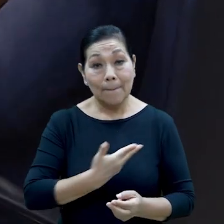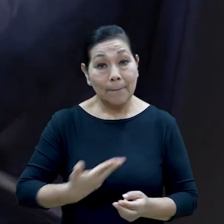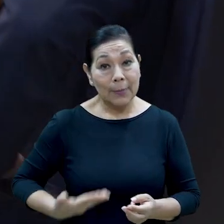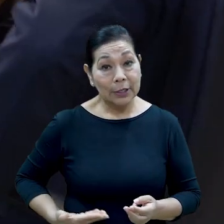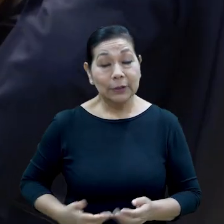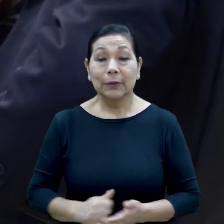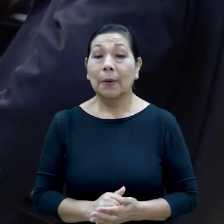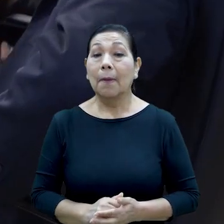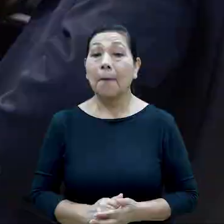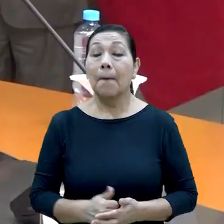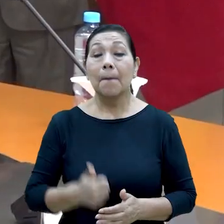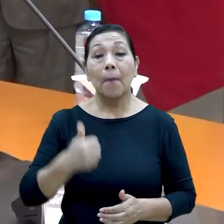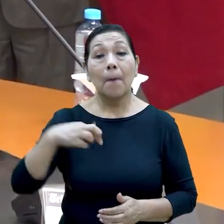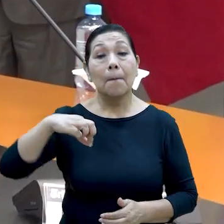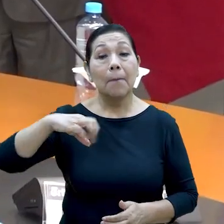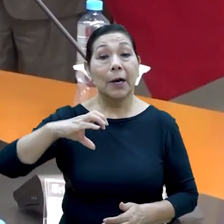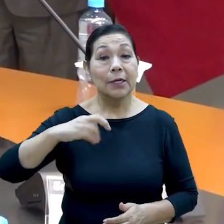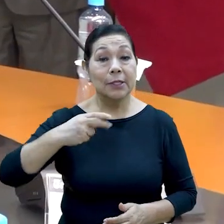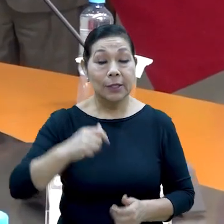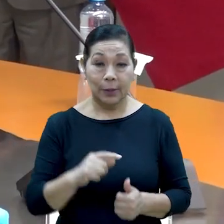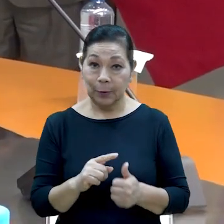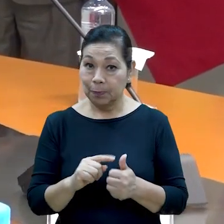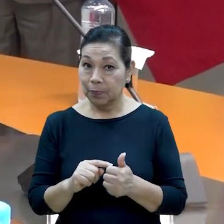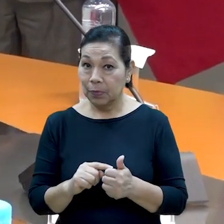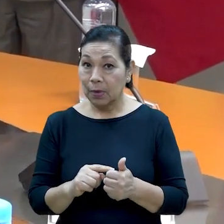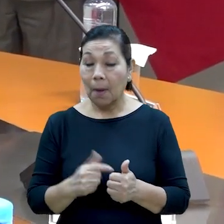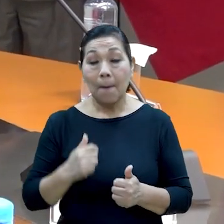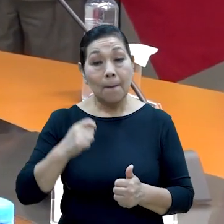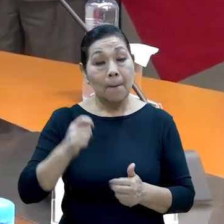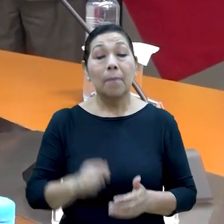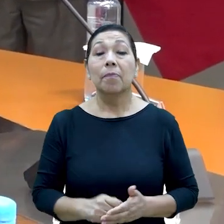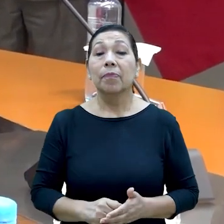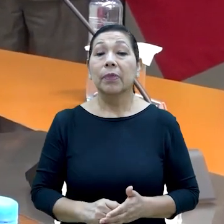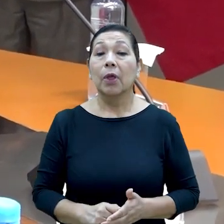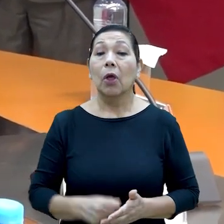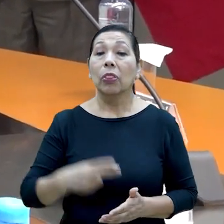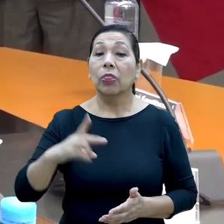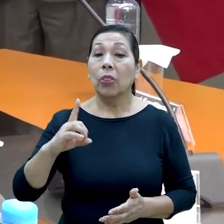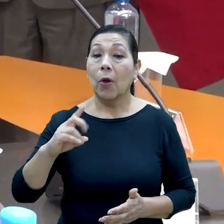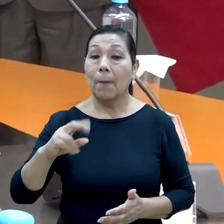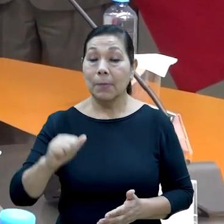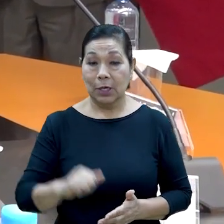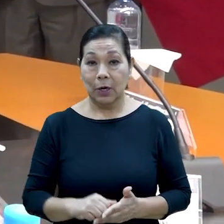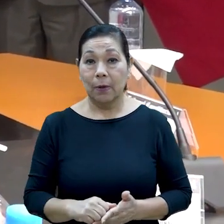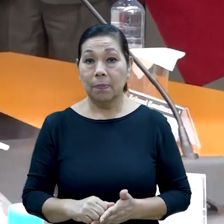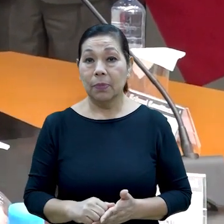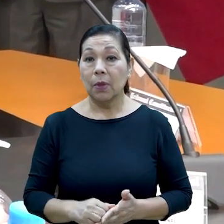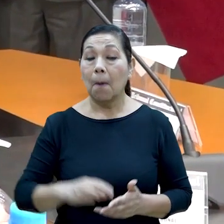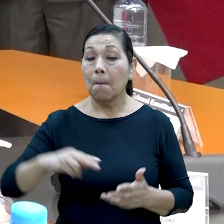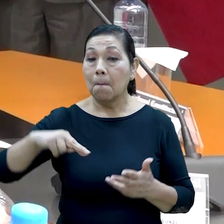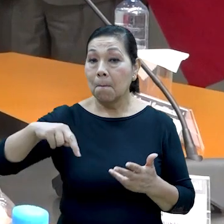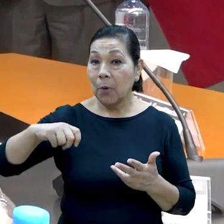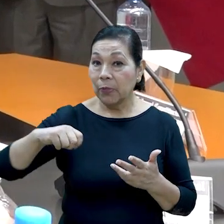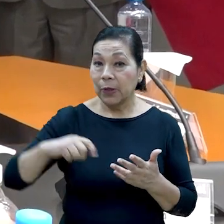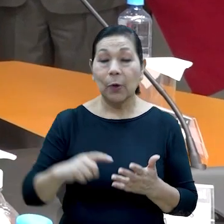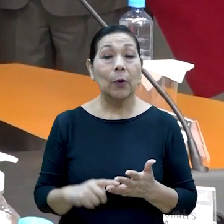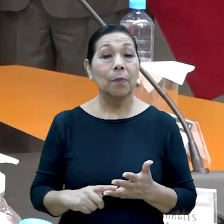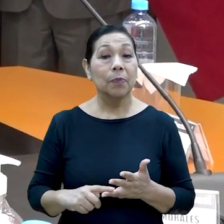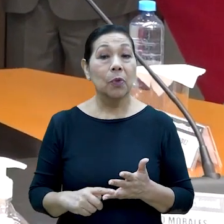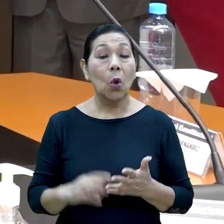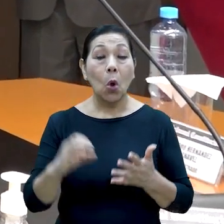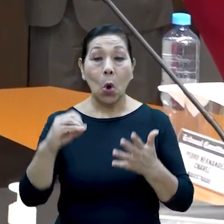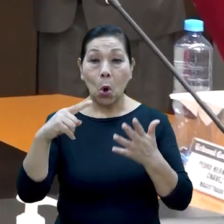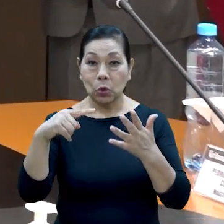la presidenta en funciones, magistrada Luz Pacheco Serga, y los magistrados Helder Domínguez Haro, Manuel Monteagudo